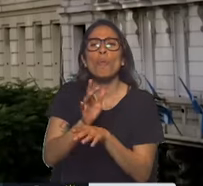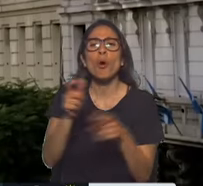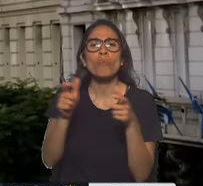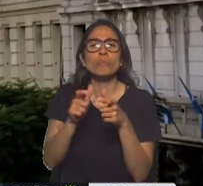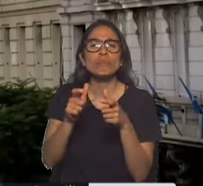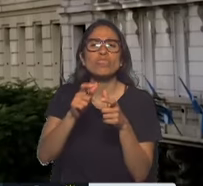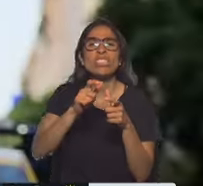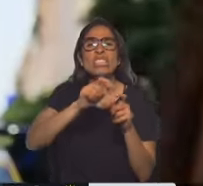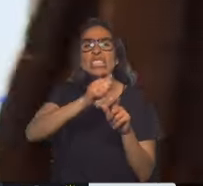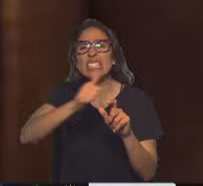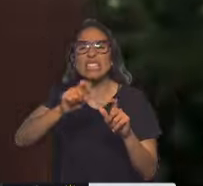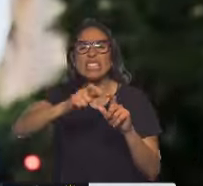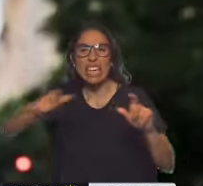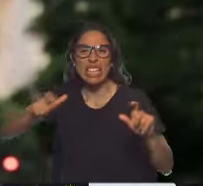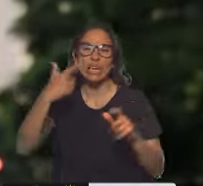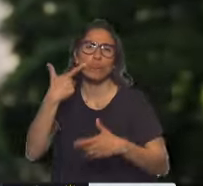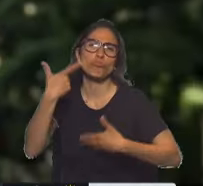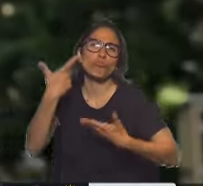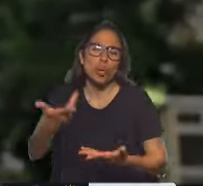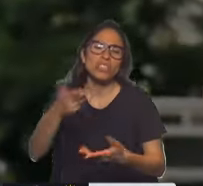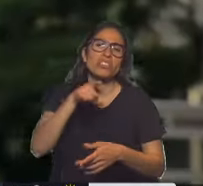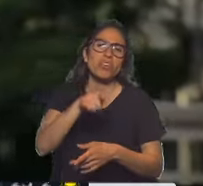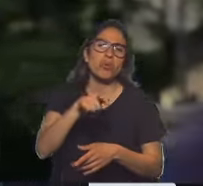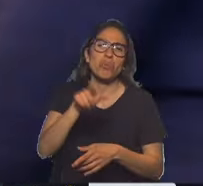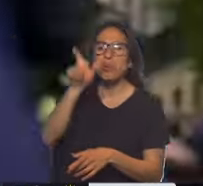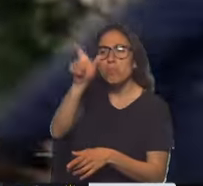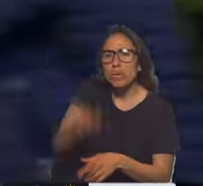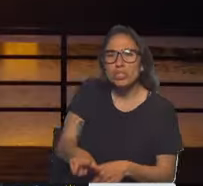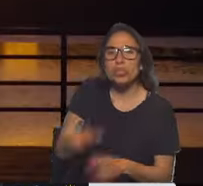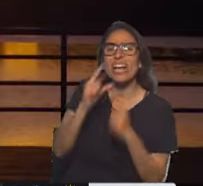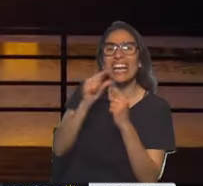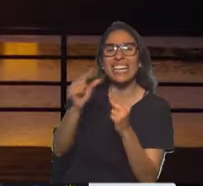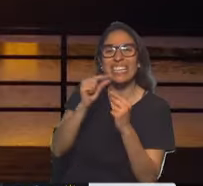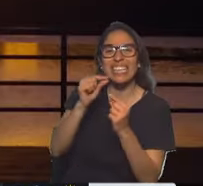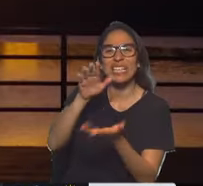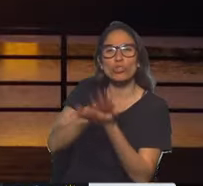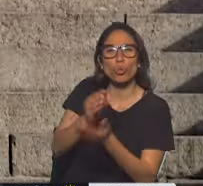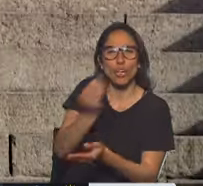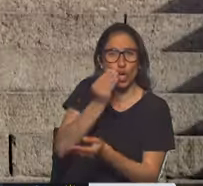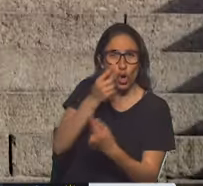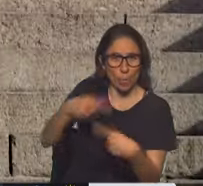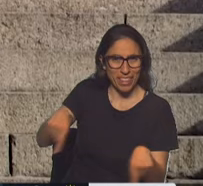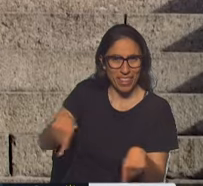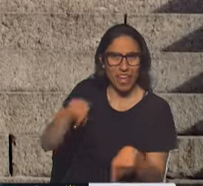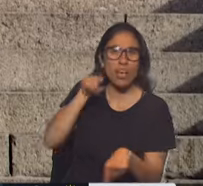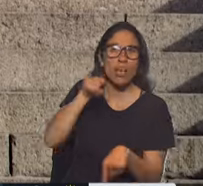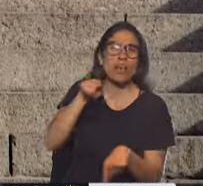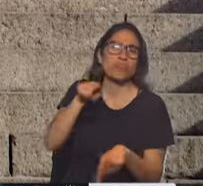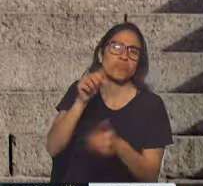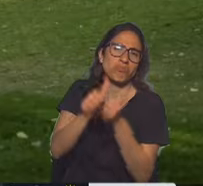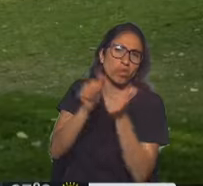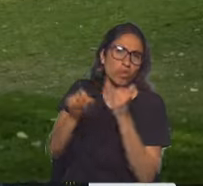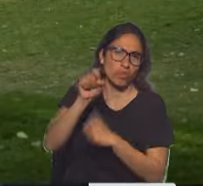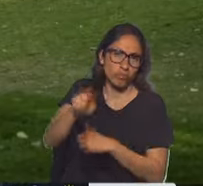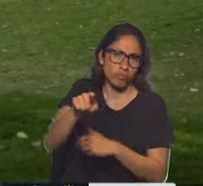poco malvado, se aprovecha de ese estatus que tiene y mientras tiene que terminar un libro, ahí lo vamos a ver. Muy creativo todo, la imagen